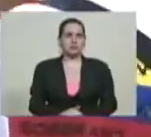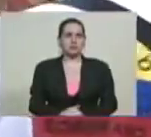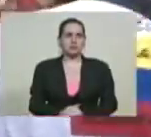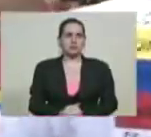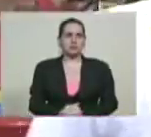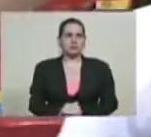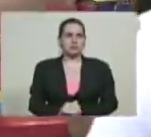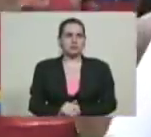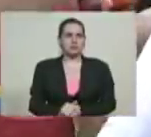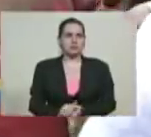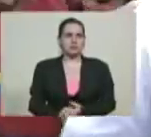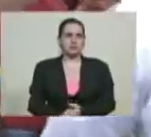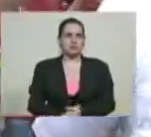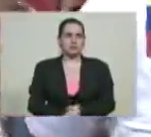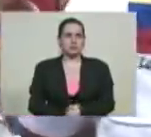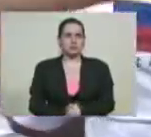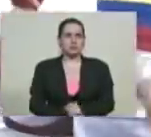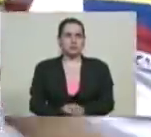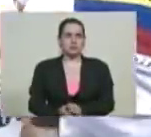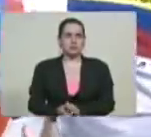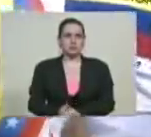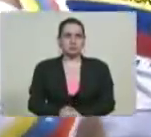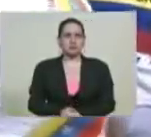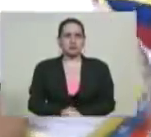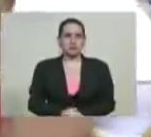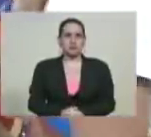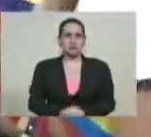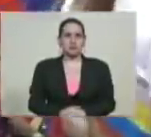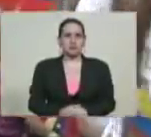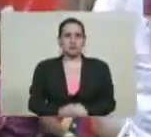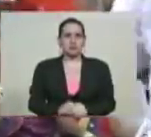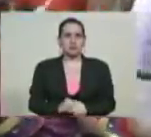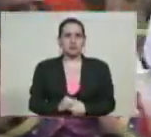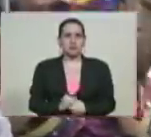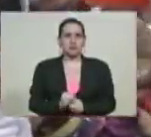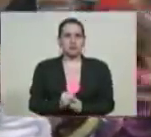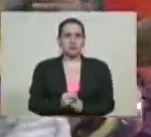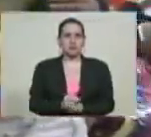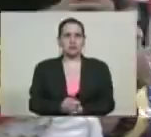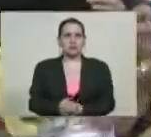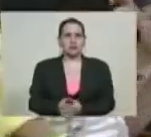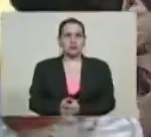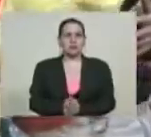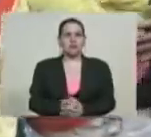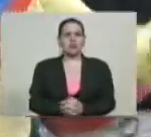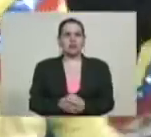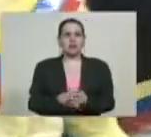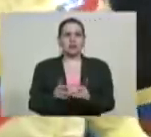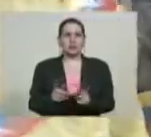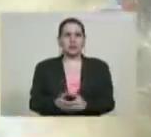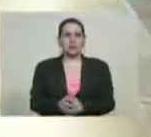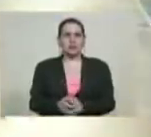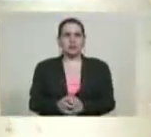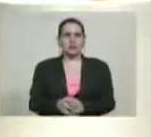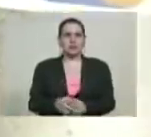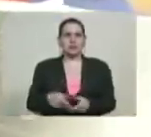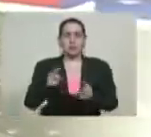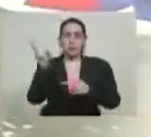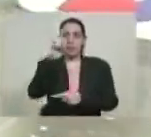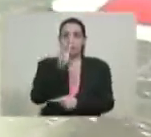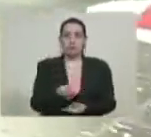¡Que se escuche en el mundo! ¡Venezuela es libre, independiente y